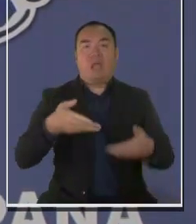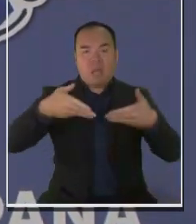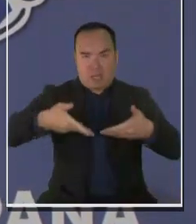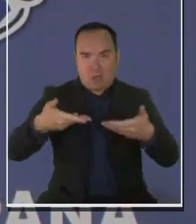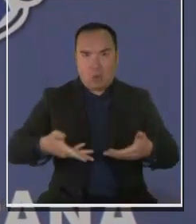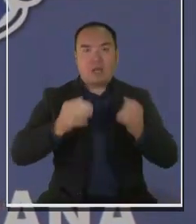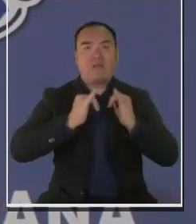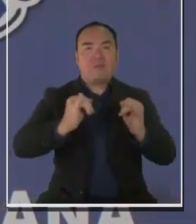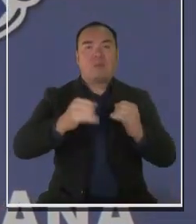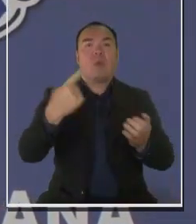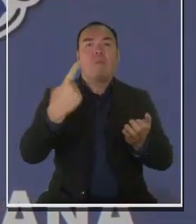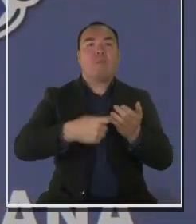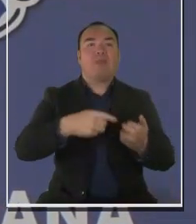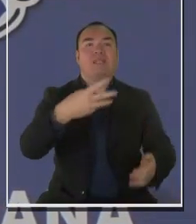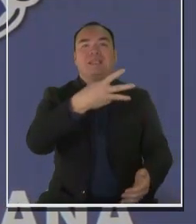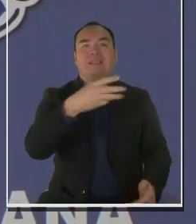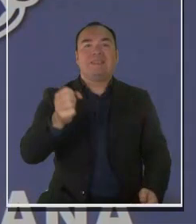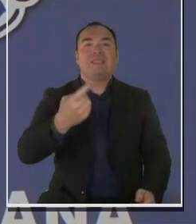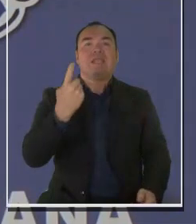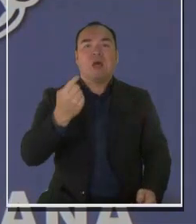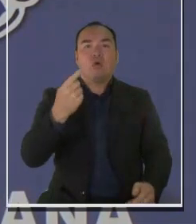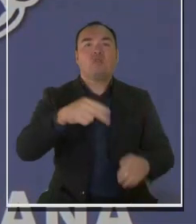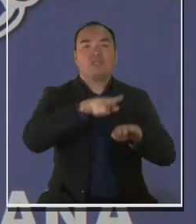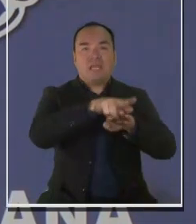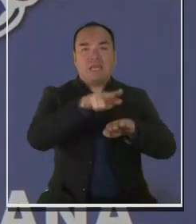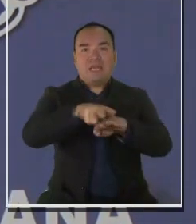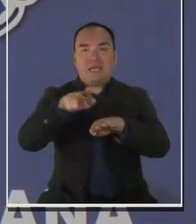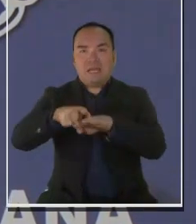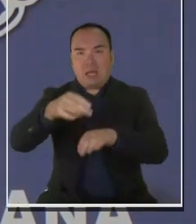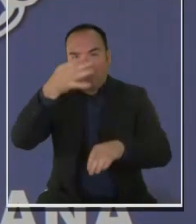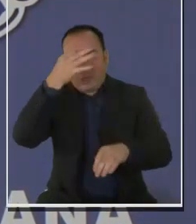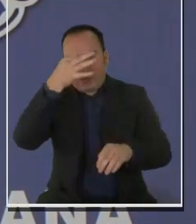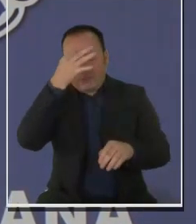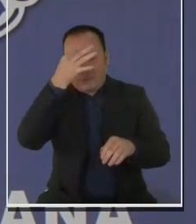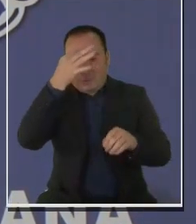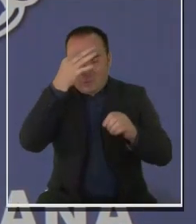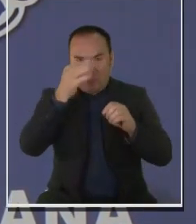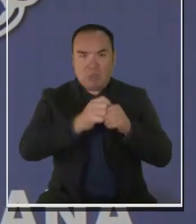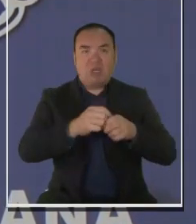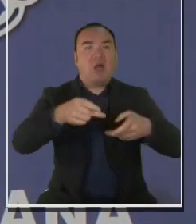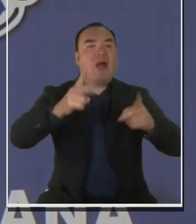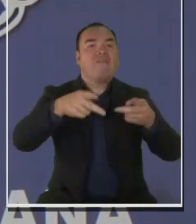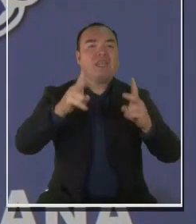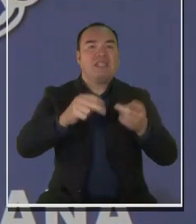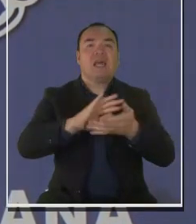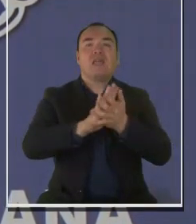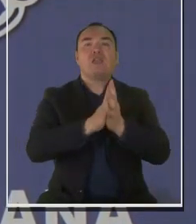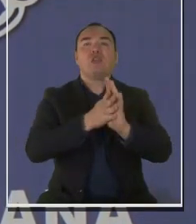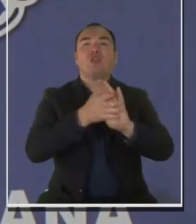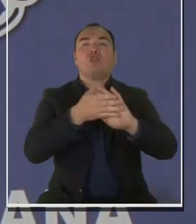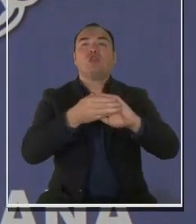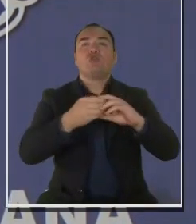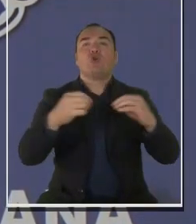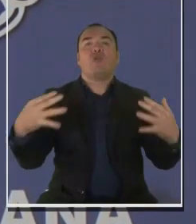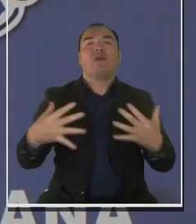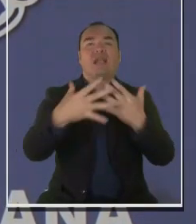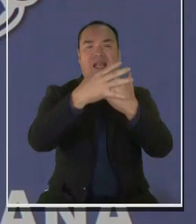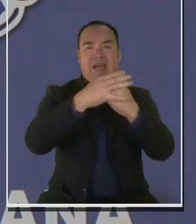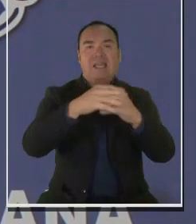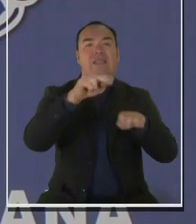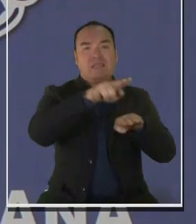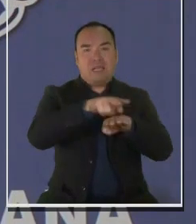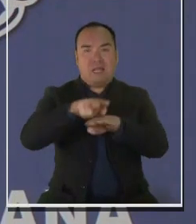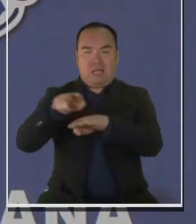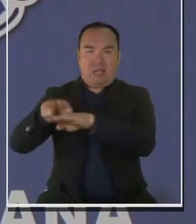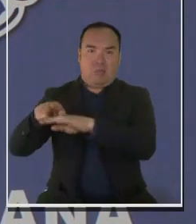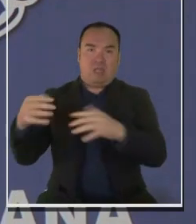informar 1.311 camas críticas pediátricas habilitadas en el sistema integrado de camas críticas de la red